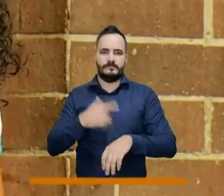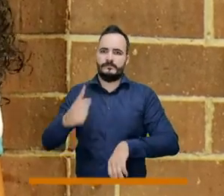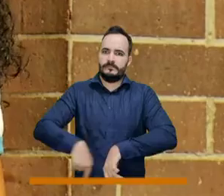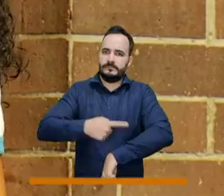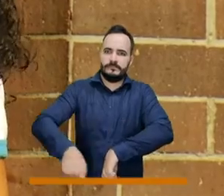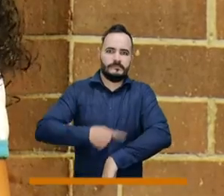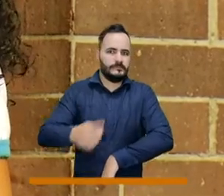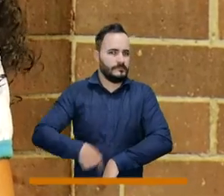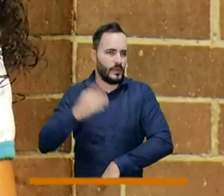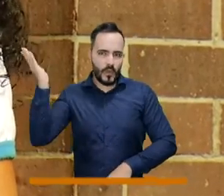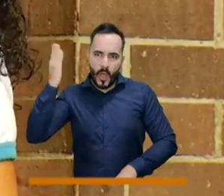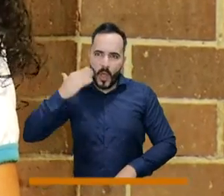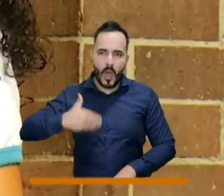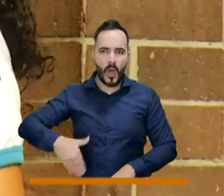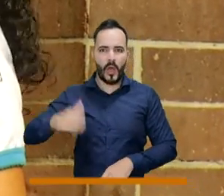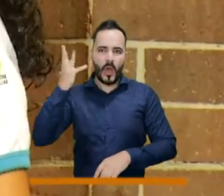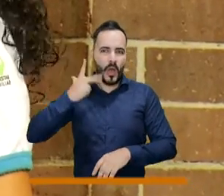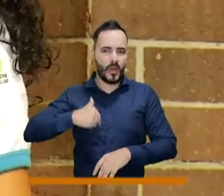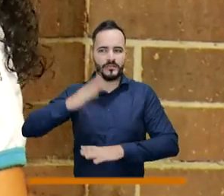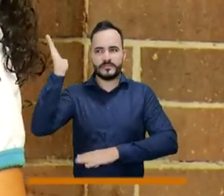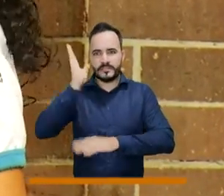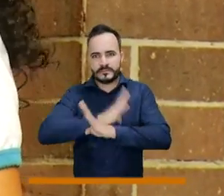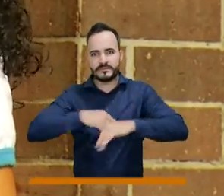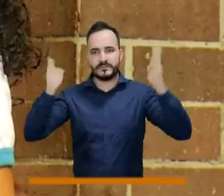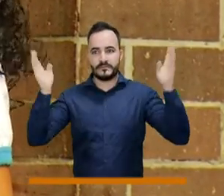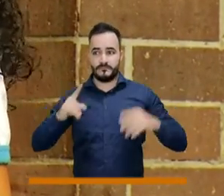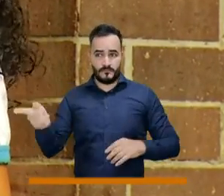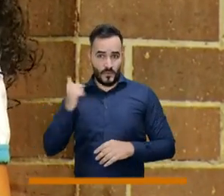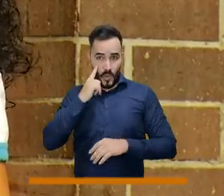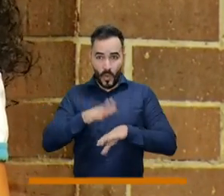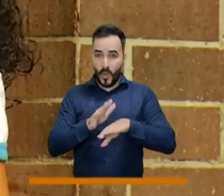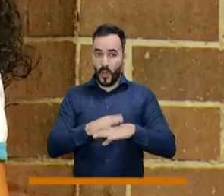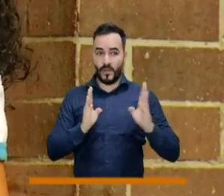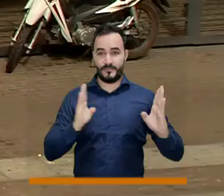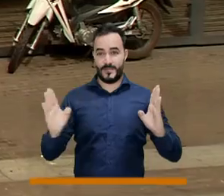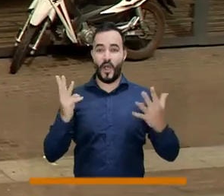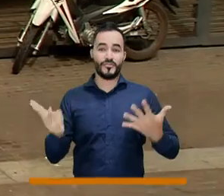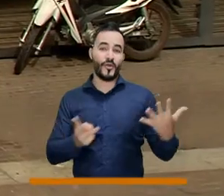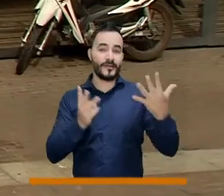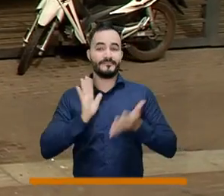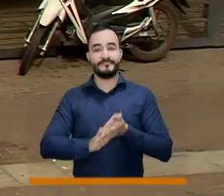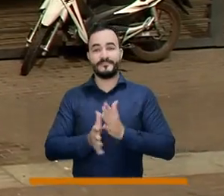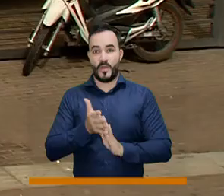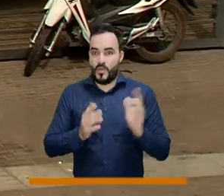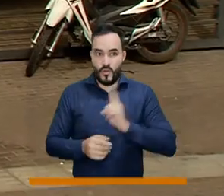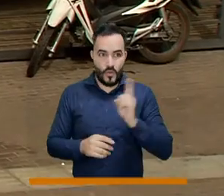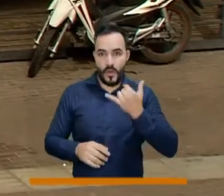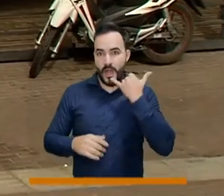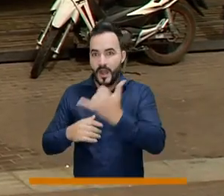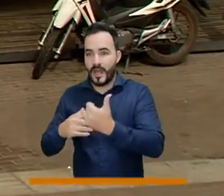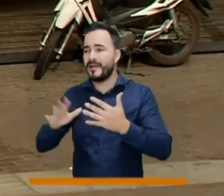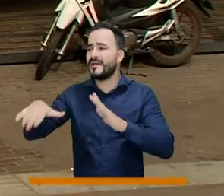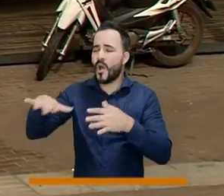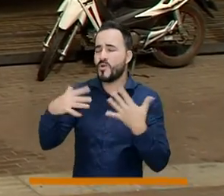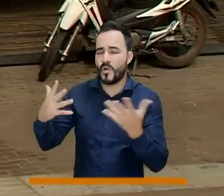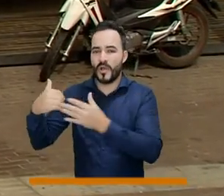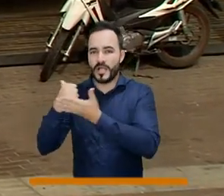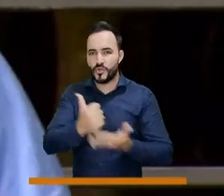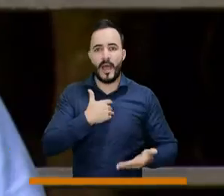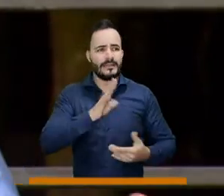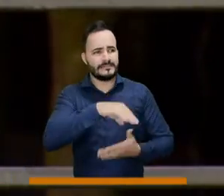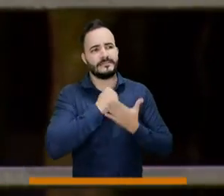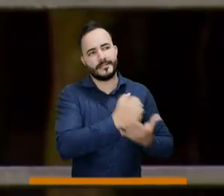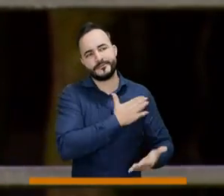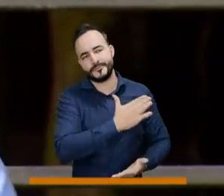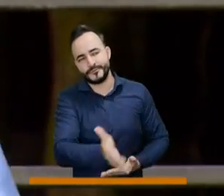las uñas, trabajando al máximo 24/7, porque además ellas no tienen una jornada laboral donde terminan y despachan a los niños y ya, no, los llama la mamá que por